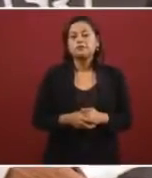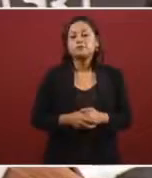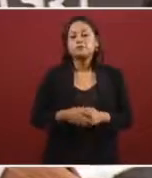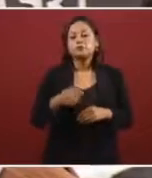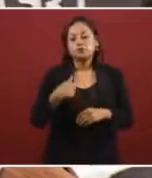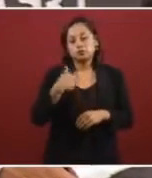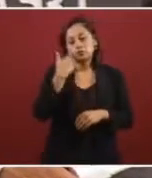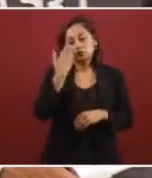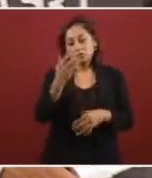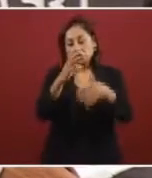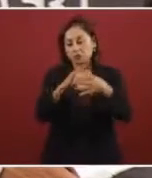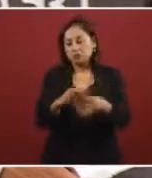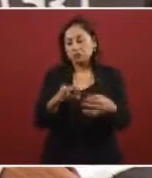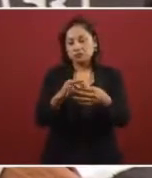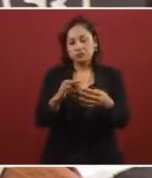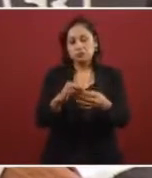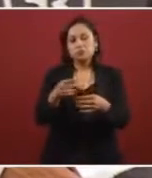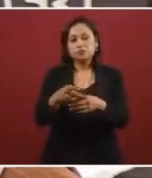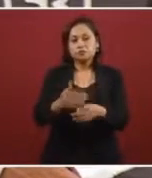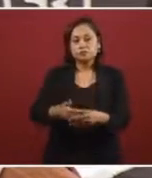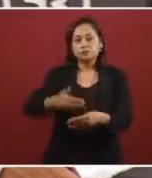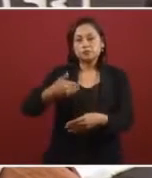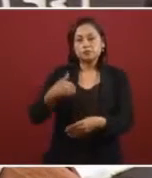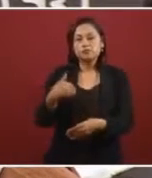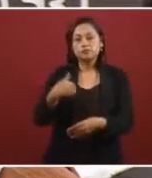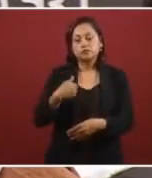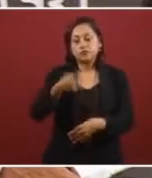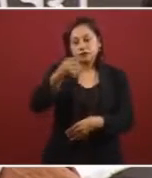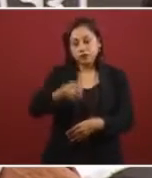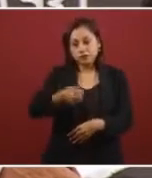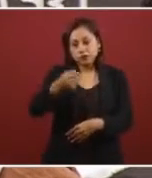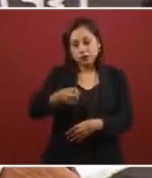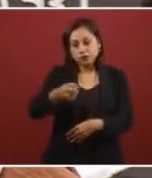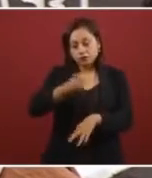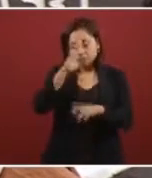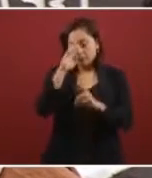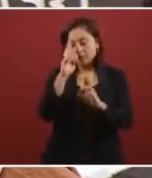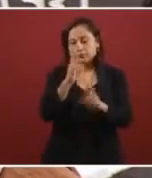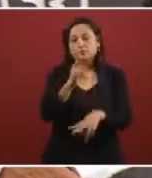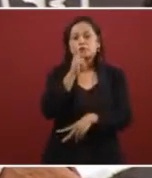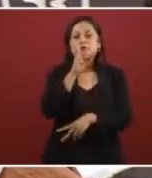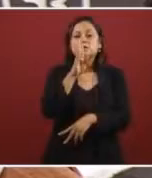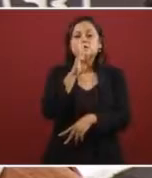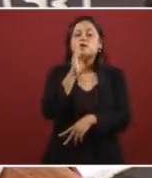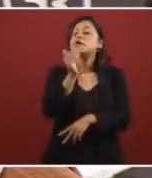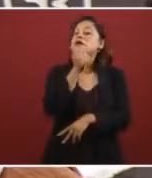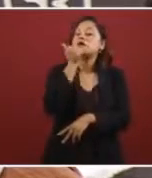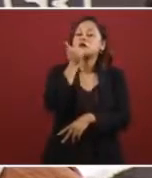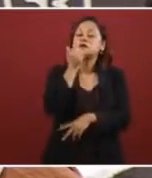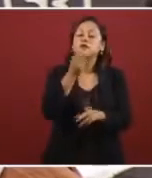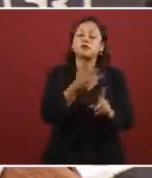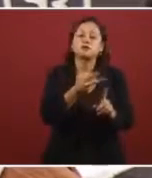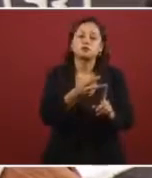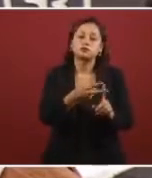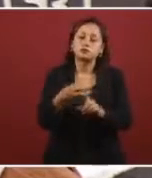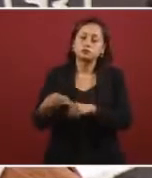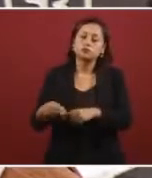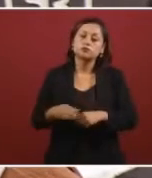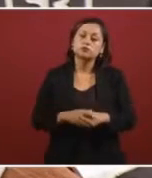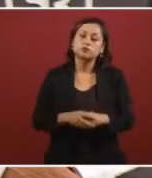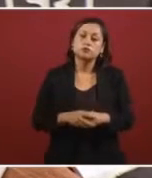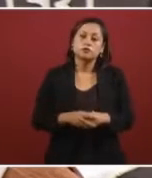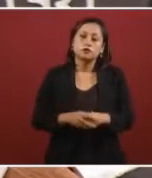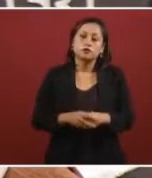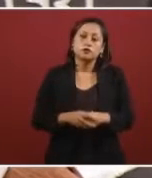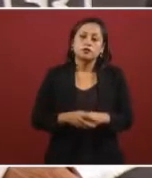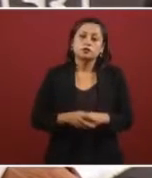un saludo Before anything, I want to say respetuoso hello hacia los to familiares, respectfully a las to the madres y a los family padres and the el día de hoy. parents Es un of the young día people, que